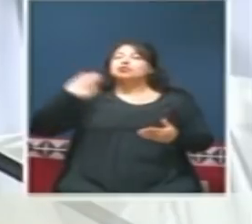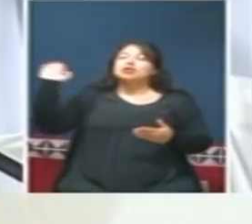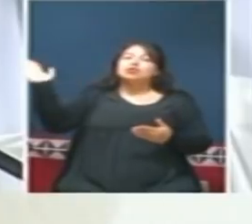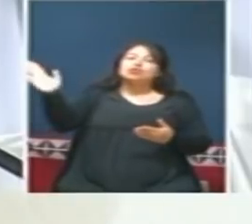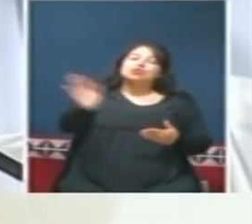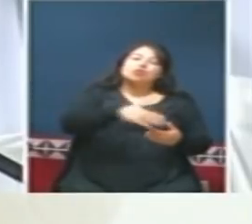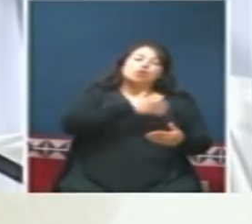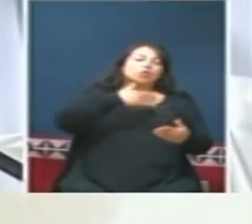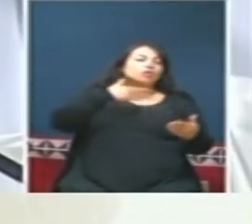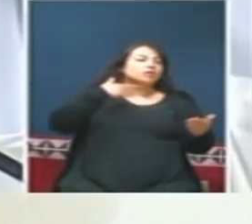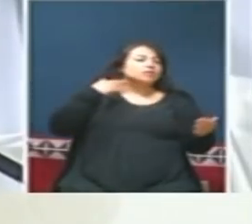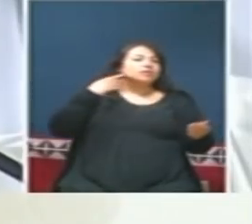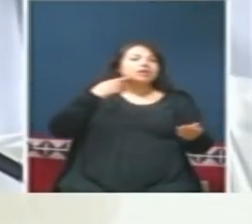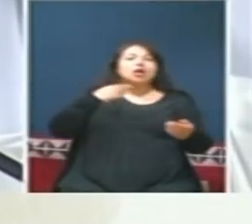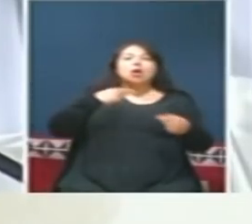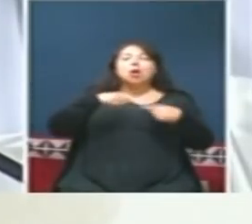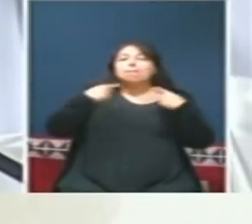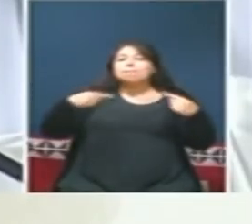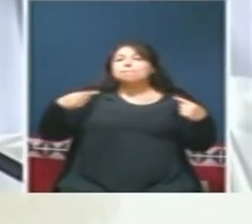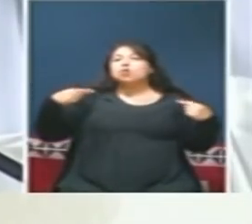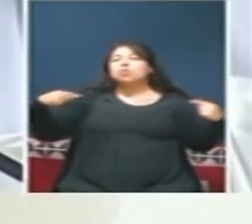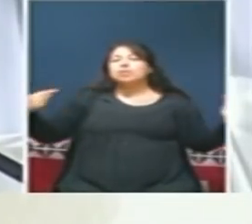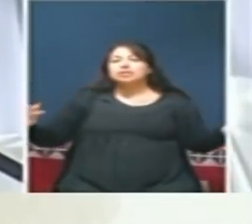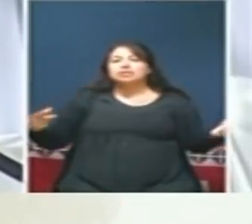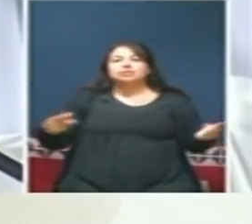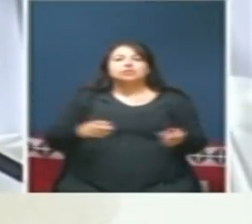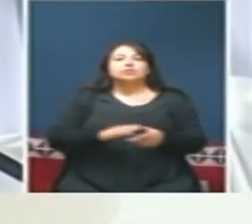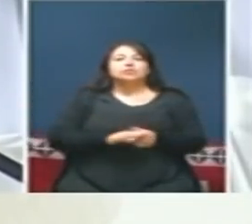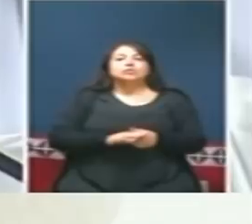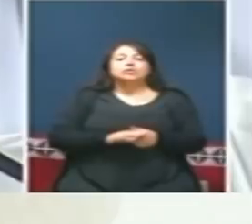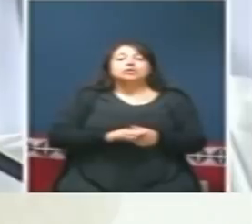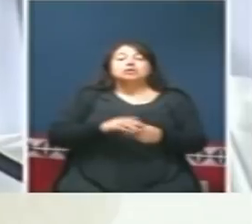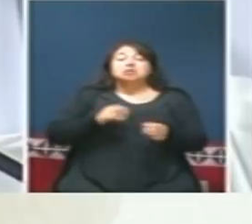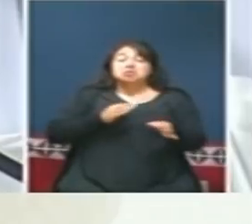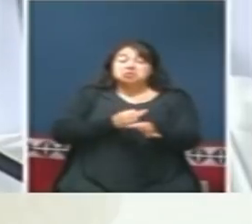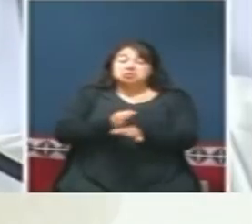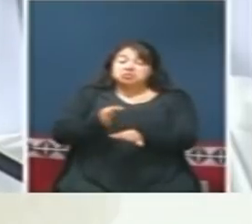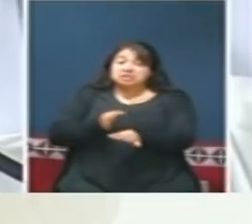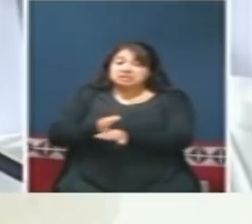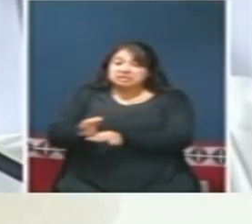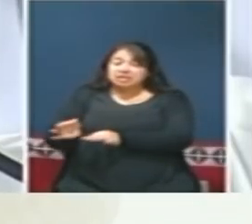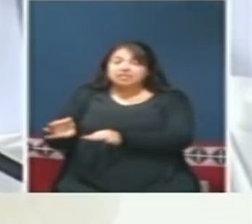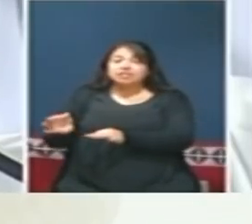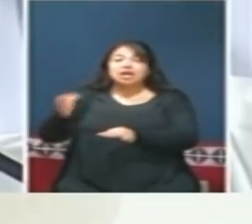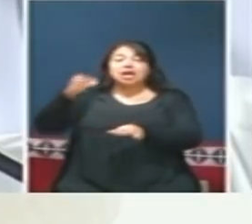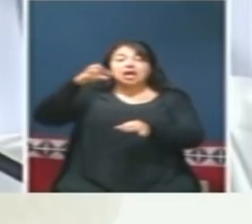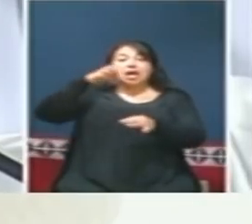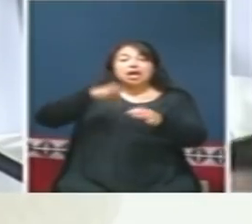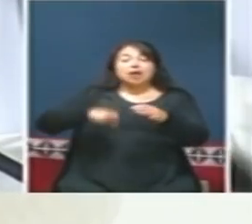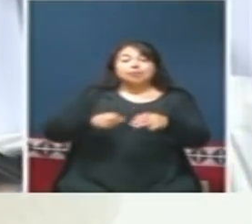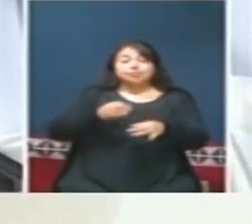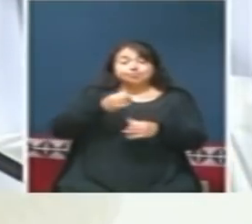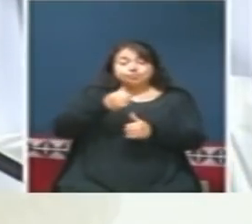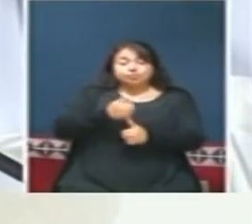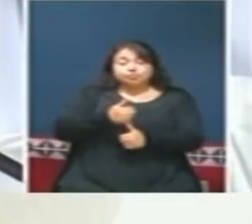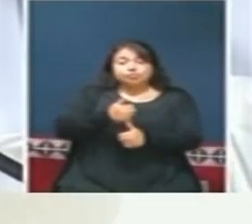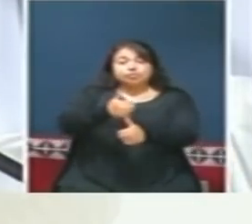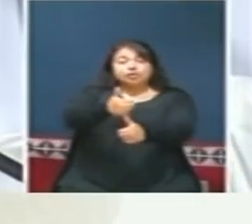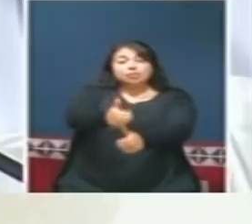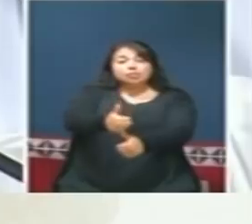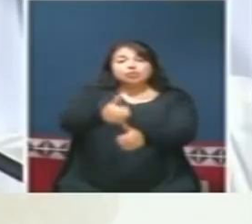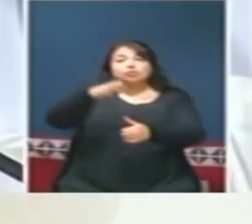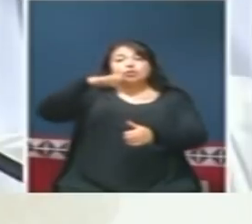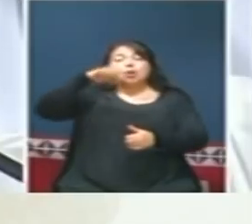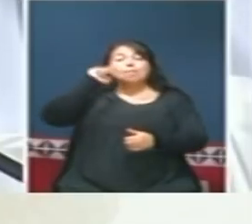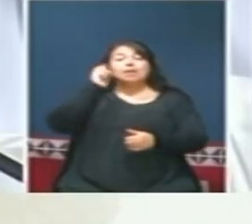ocasión, nos enseña el apóstol Pablo, y siguiendo este sabio consejo, en primer lugar, dar gracias